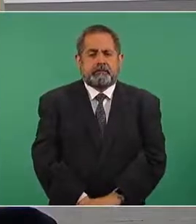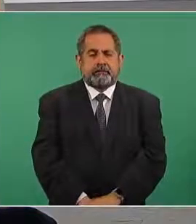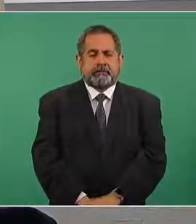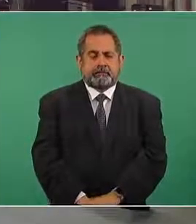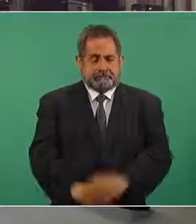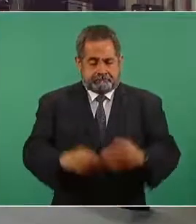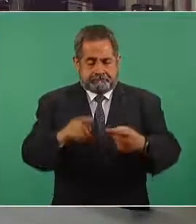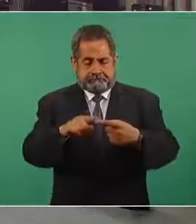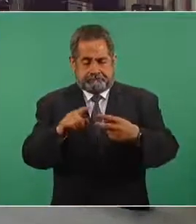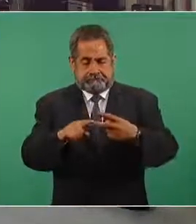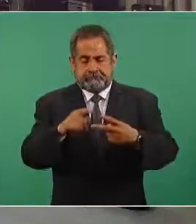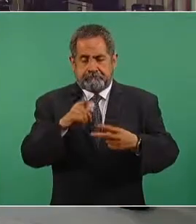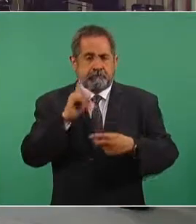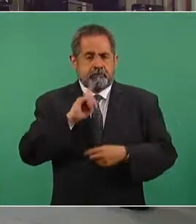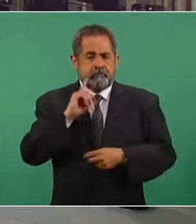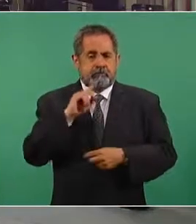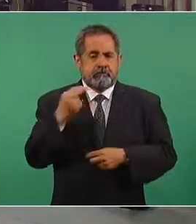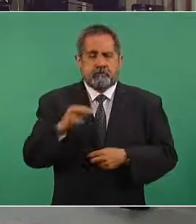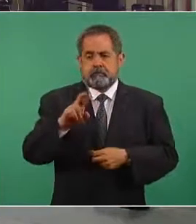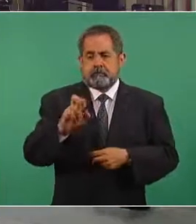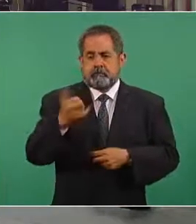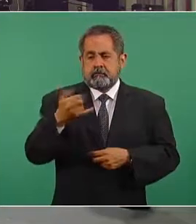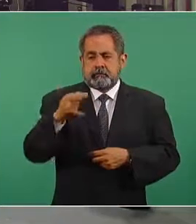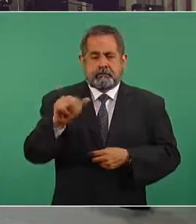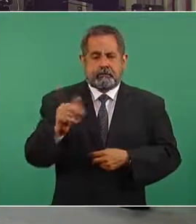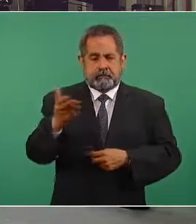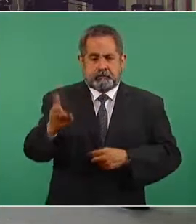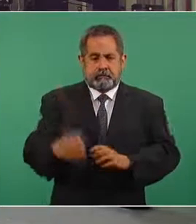Quedó Reina.